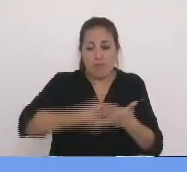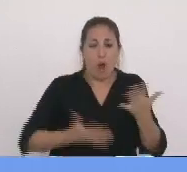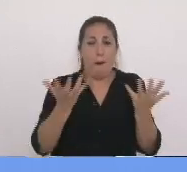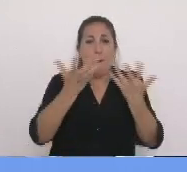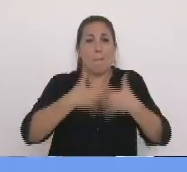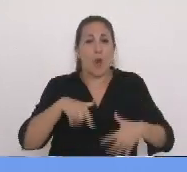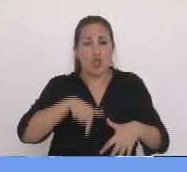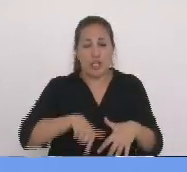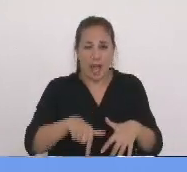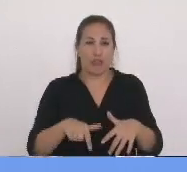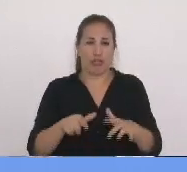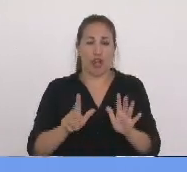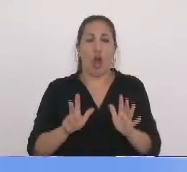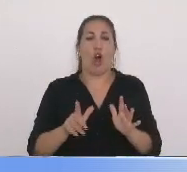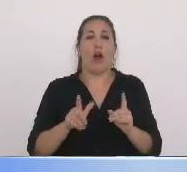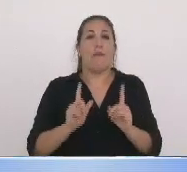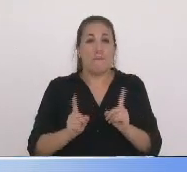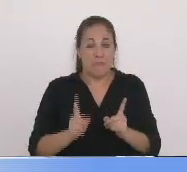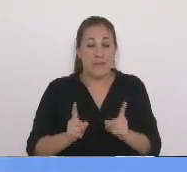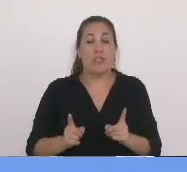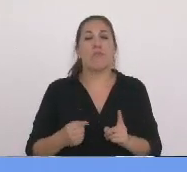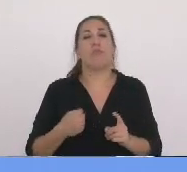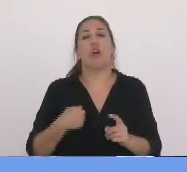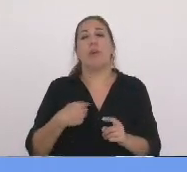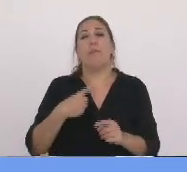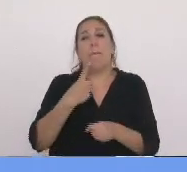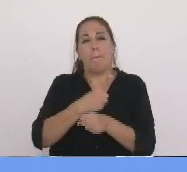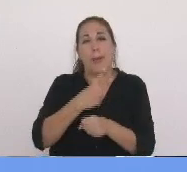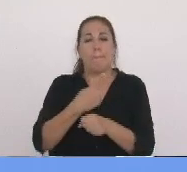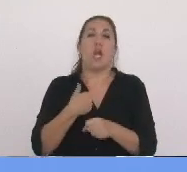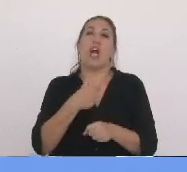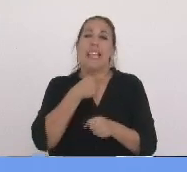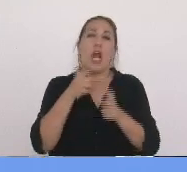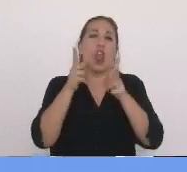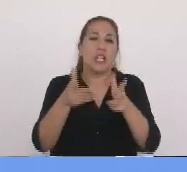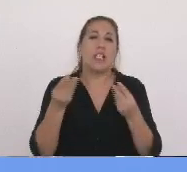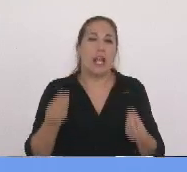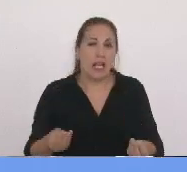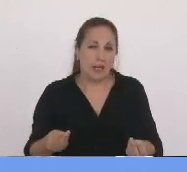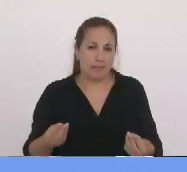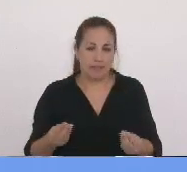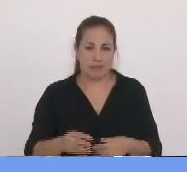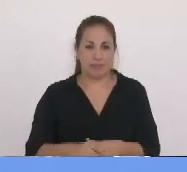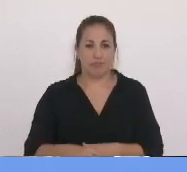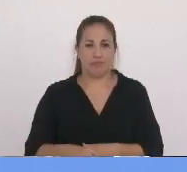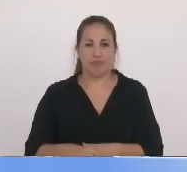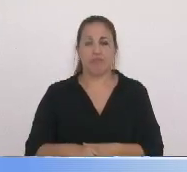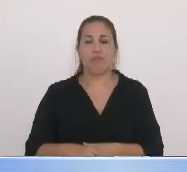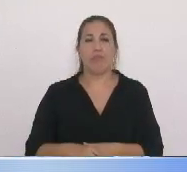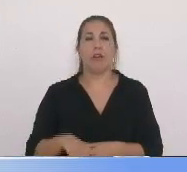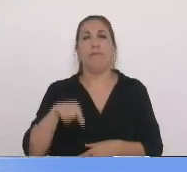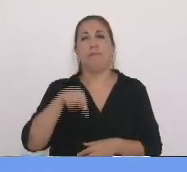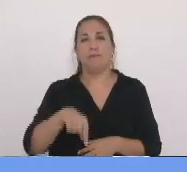puntualizando quiero decir en primer lugar quiero remarcar que no puede soslayarse la